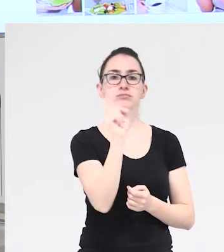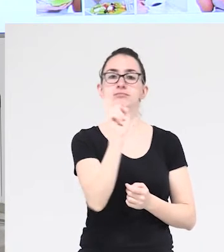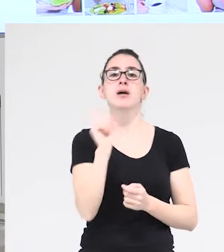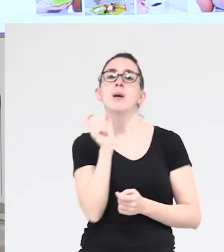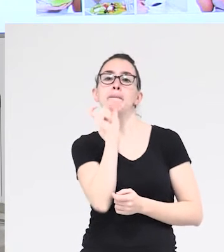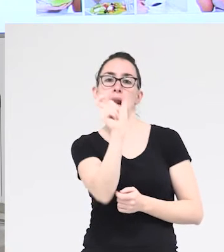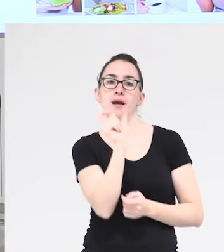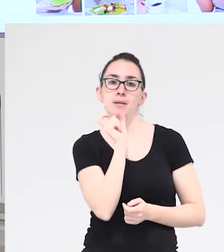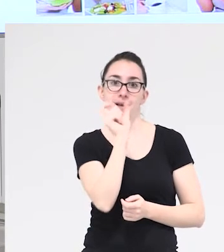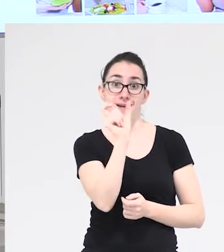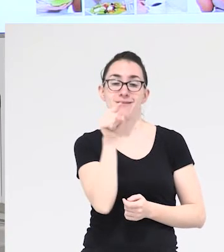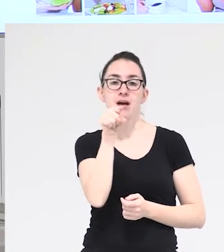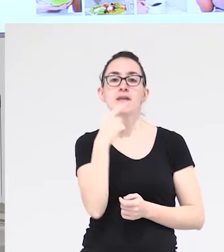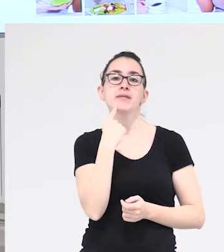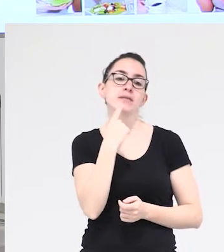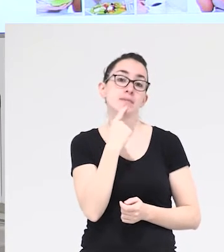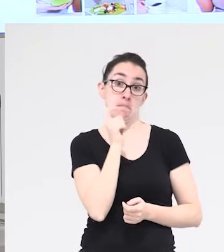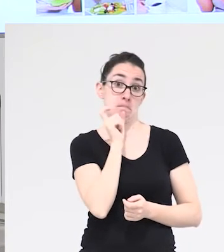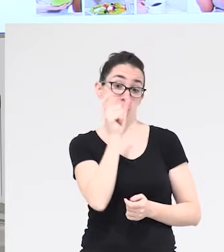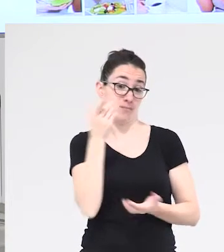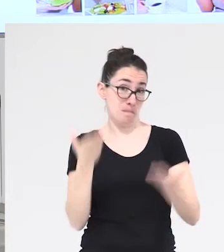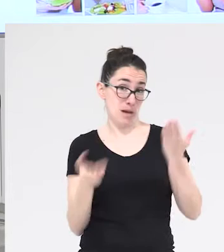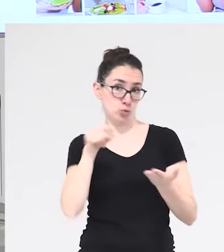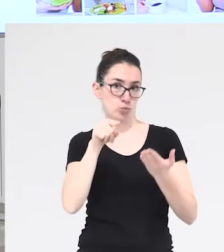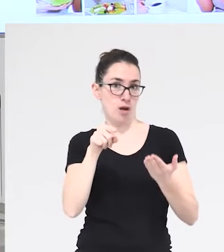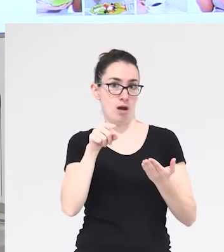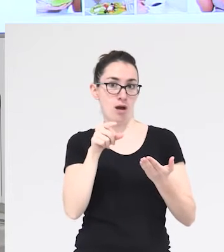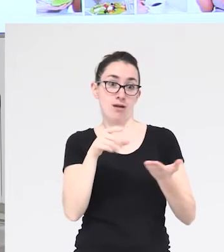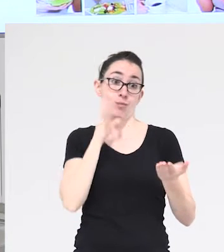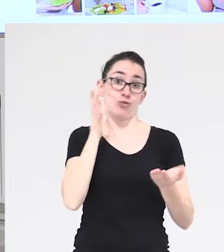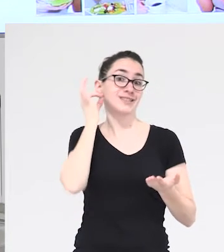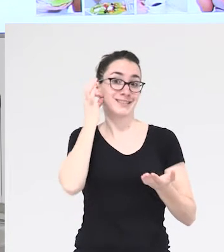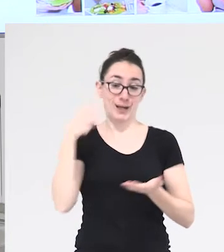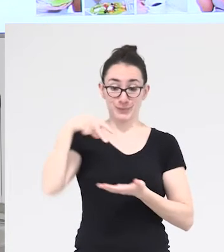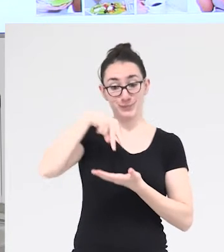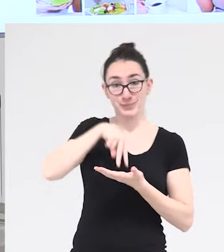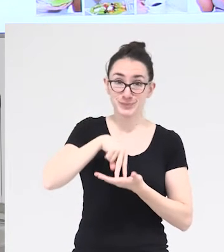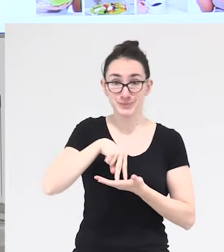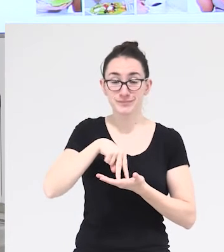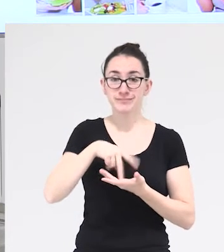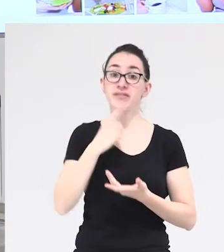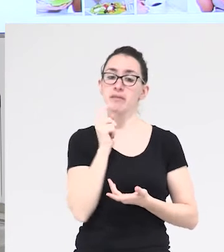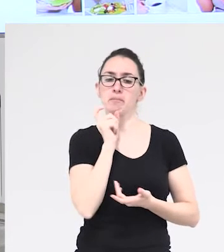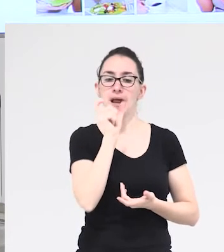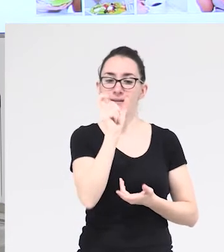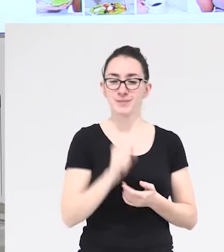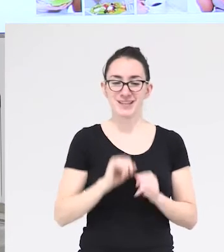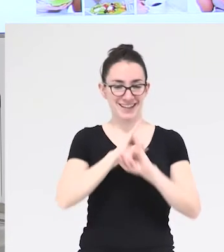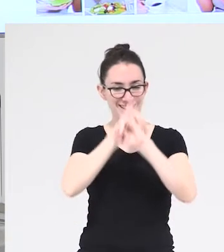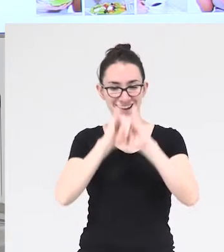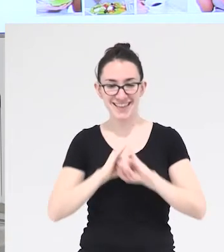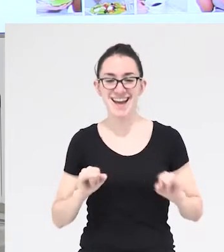Esas palabras que le lanza esta báscula donde ella se está pesando, le lanza palabras como